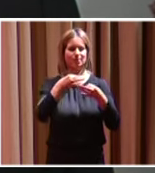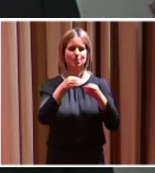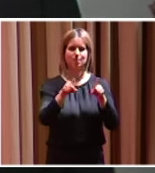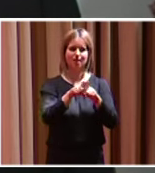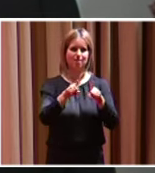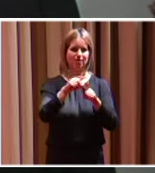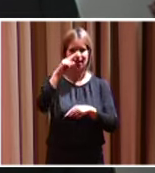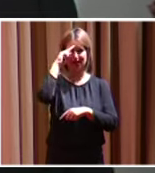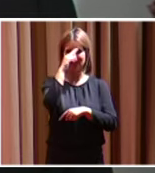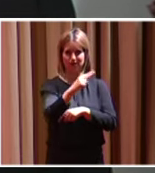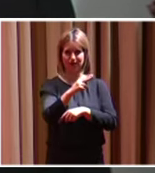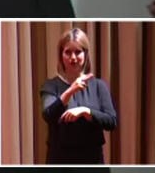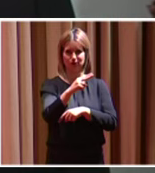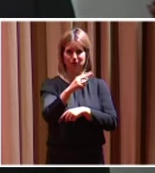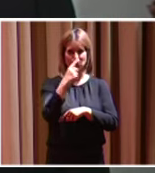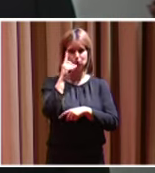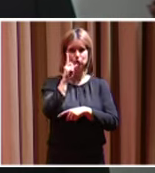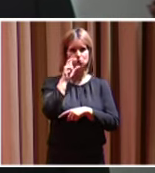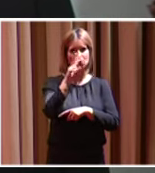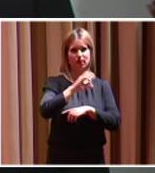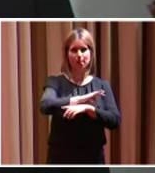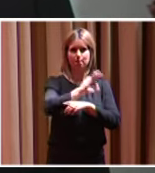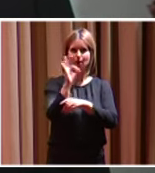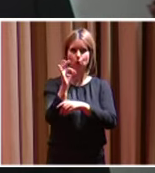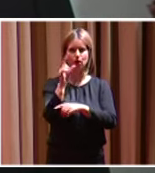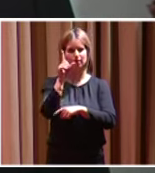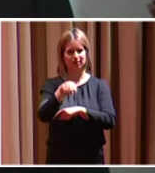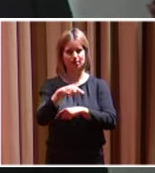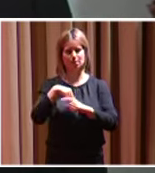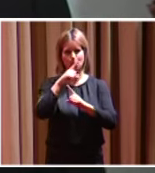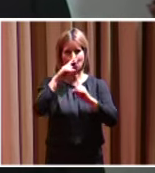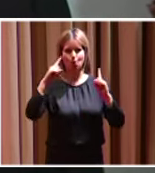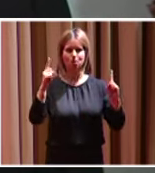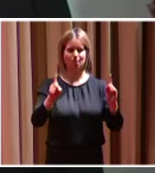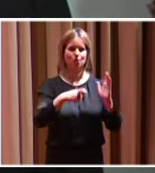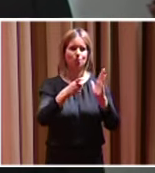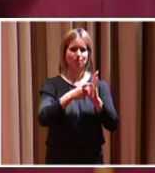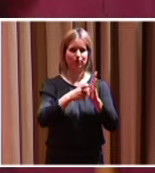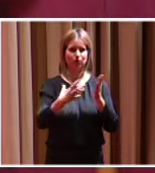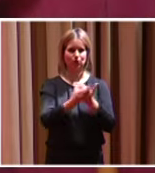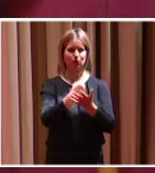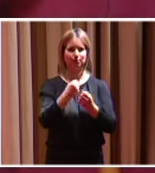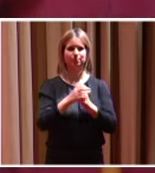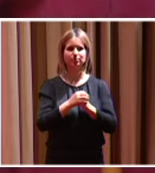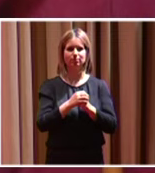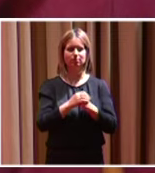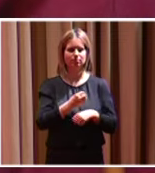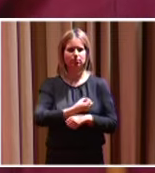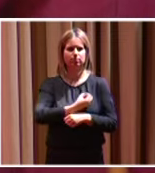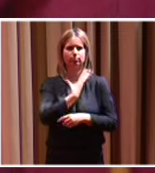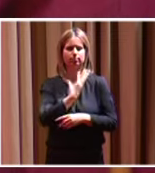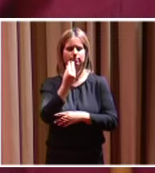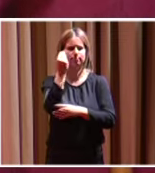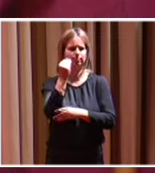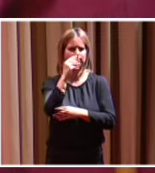nuestra hermandad. Y no ven la madrugada solamente, sino también a lo largo de todo el año. La devoción a esta